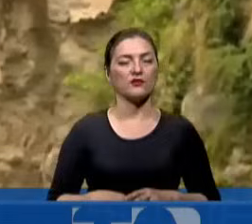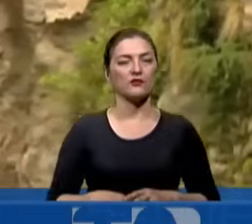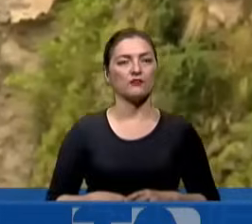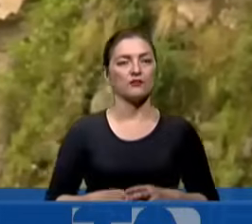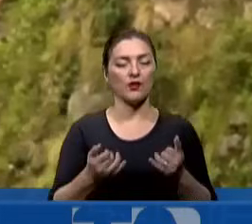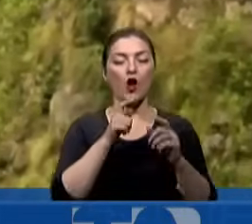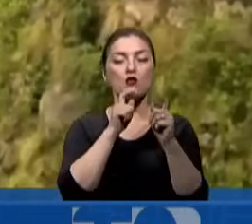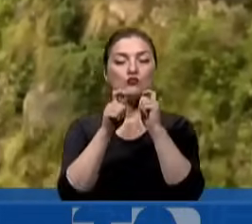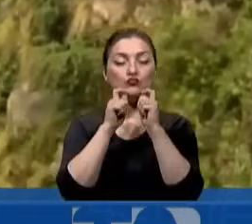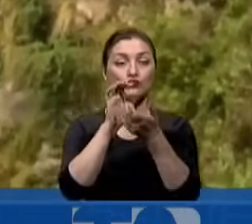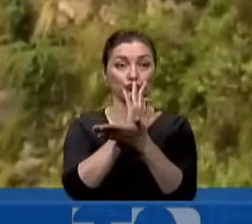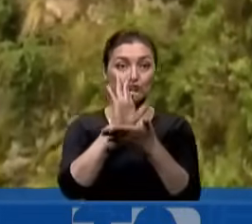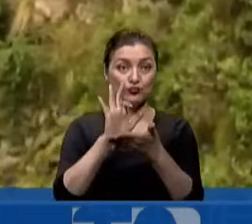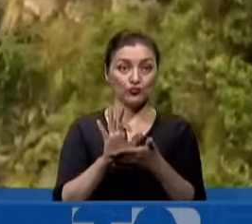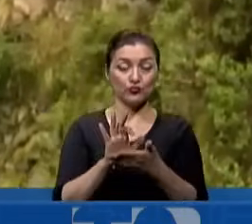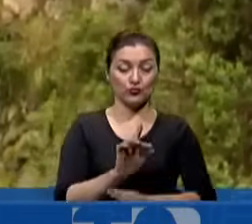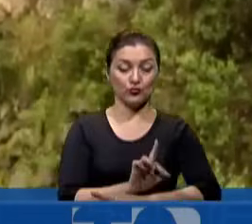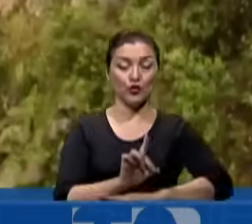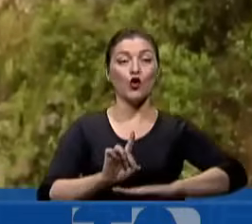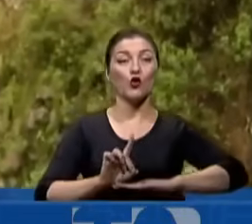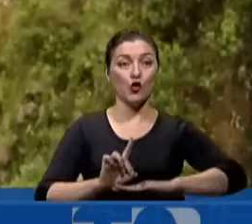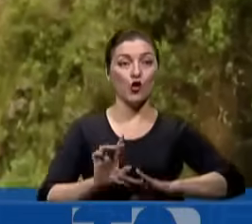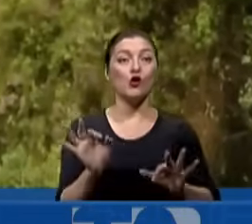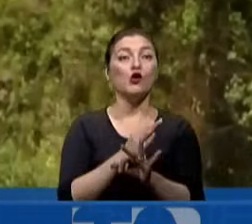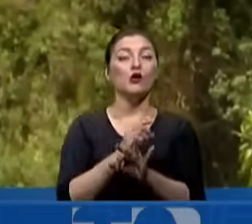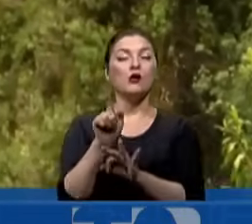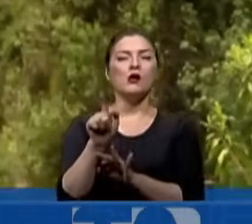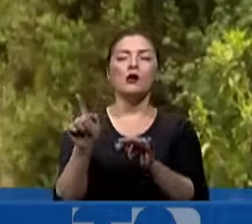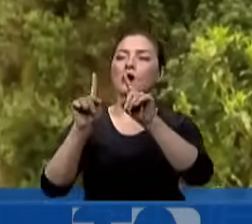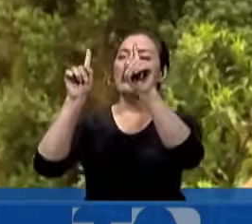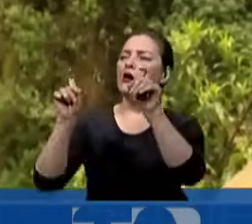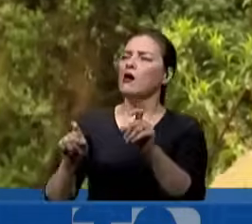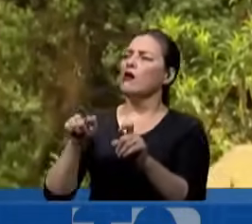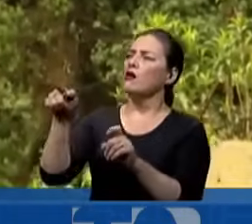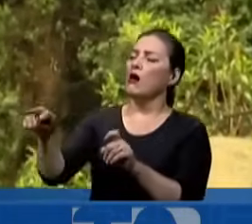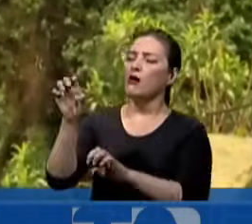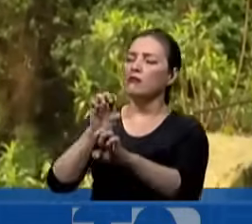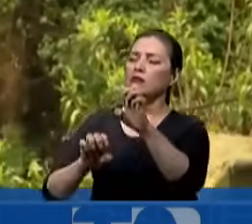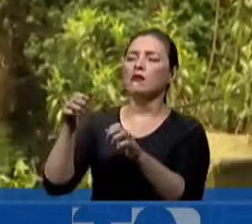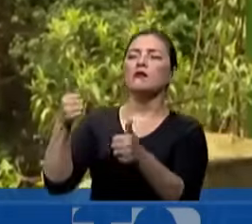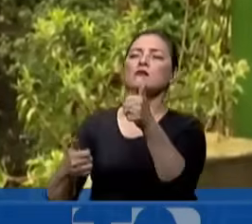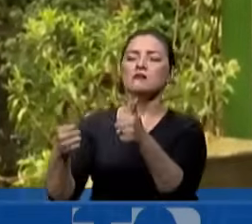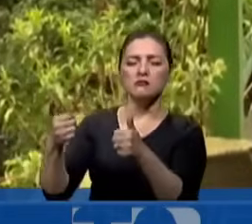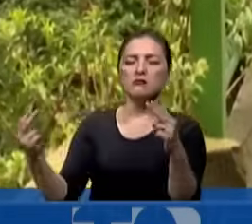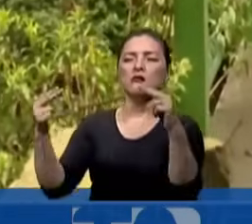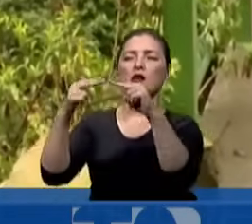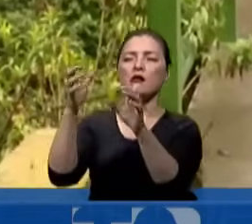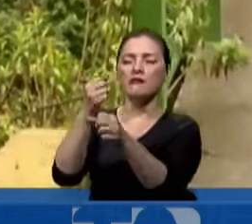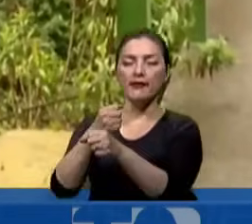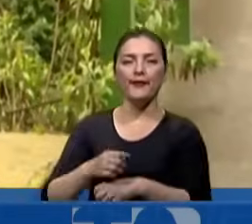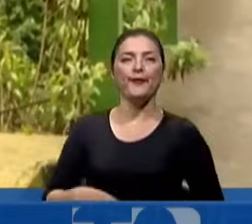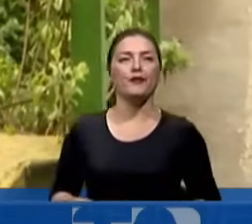conversar rápidamente con David Argüello, que es el director de operaciones. David, para que nos comentes cuáles son las evaluaciones que ustedes